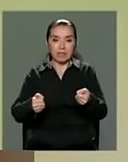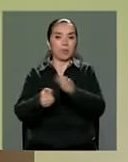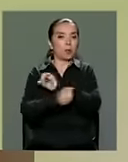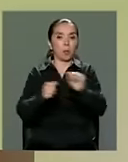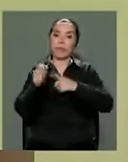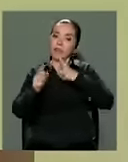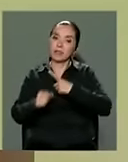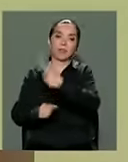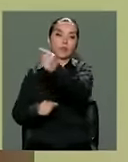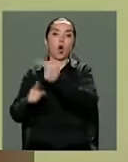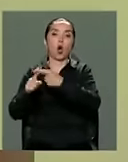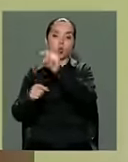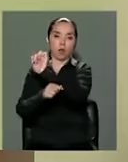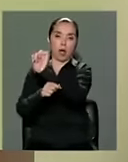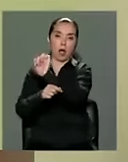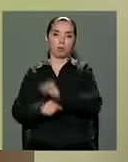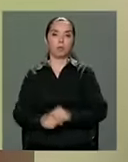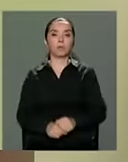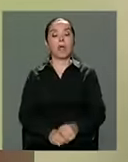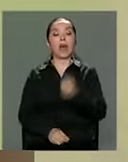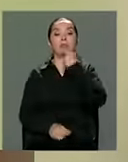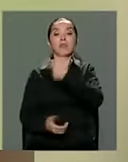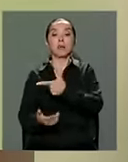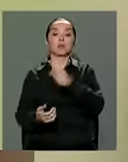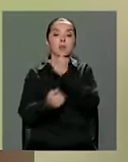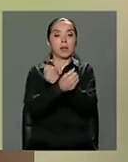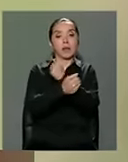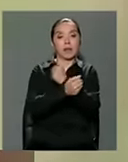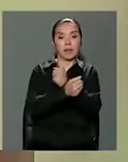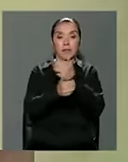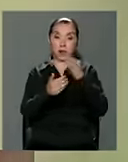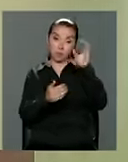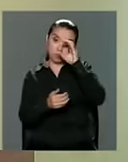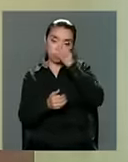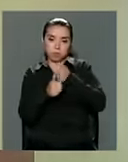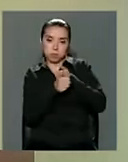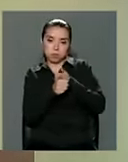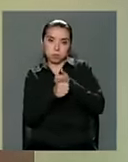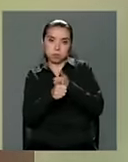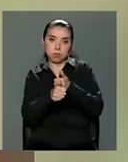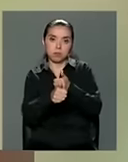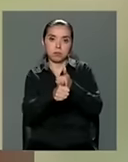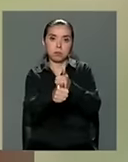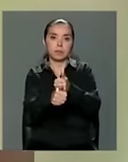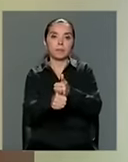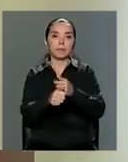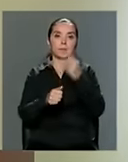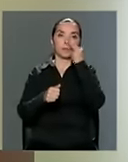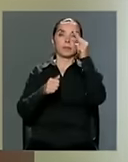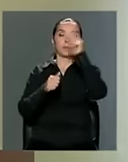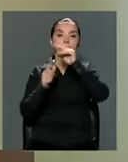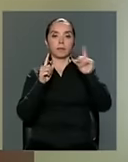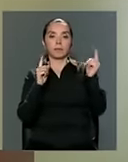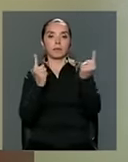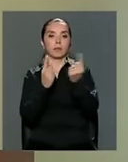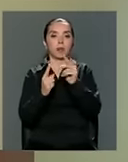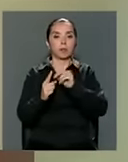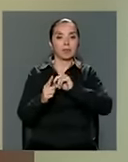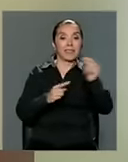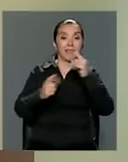interior. Tras una denuncia ciudadana, Carabineros comenzó la persecución. Al verse rodeados, los antisociales se bajan del